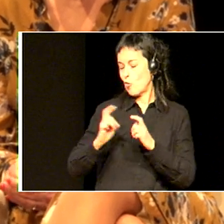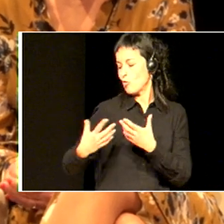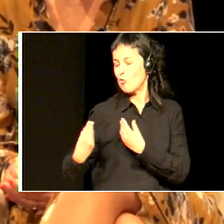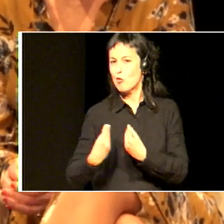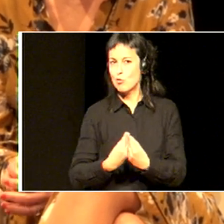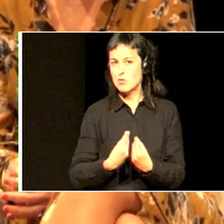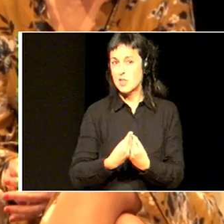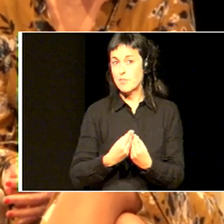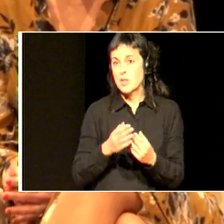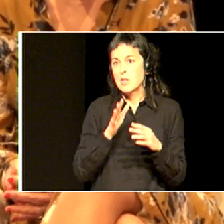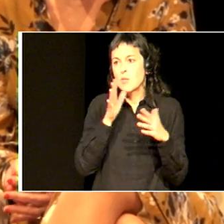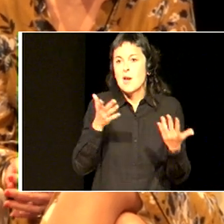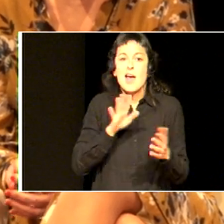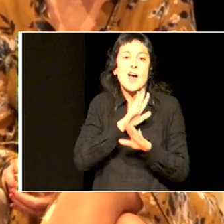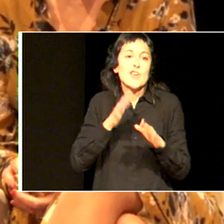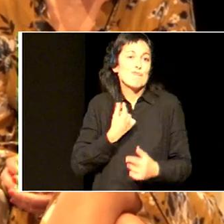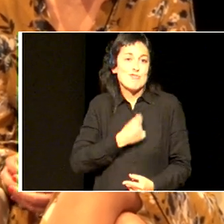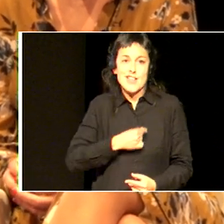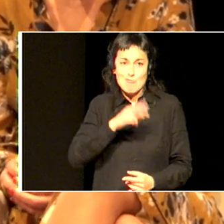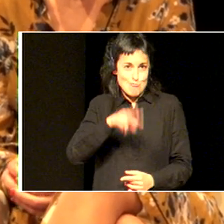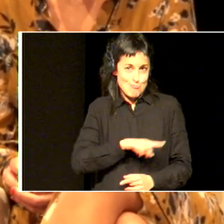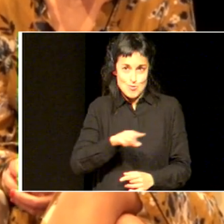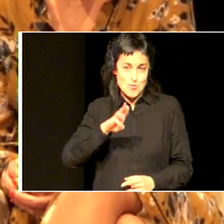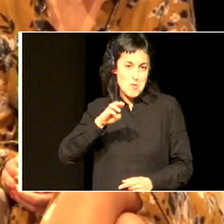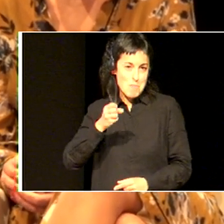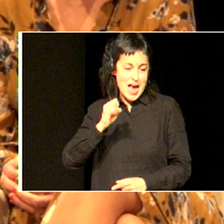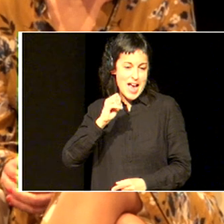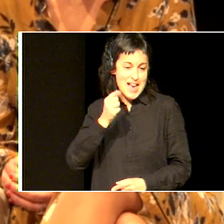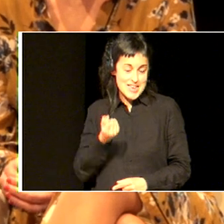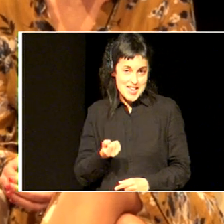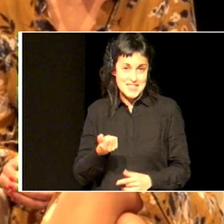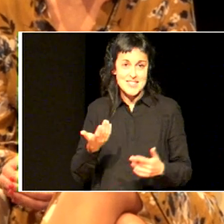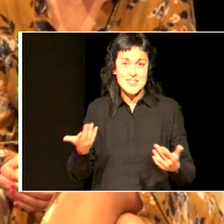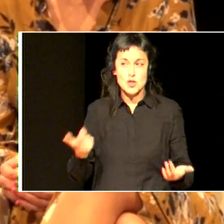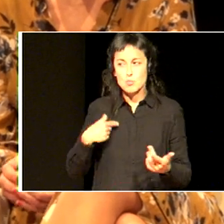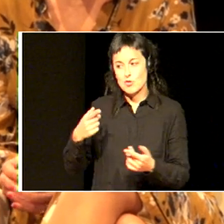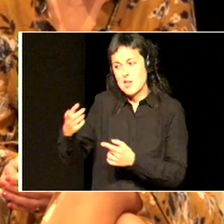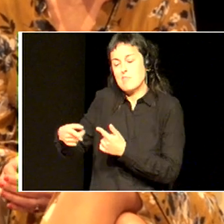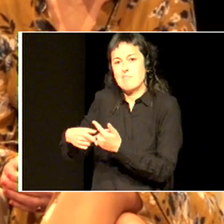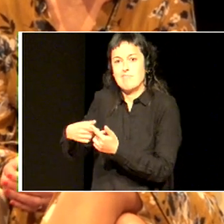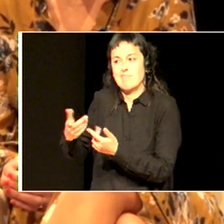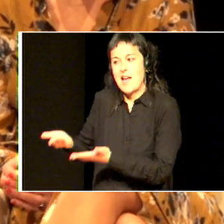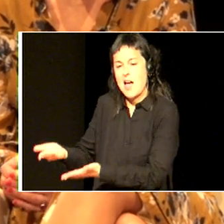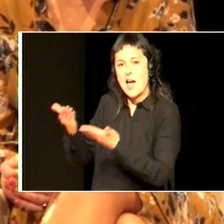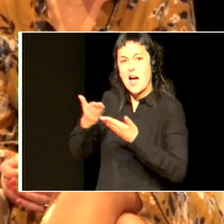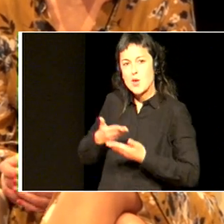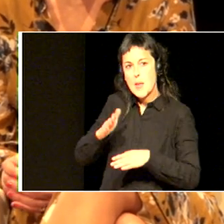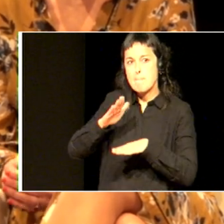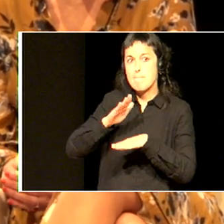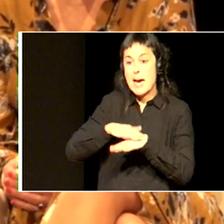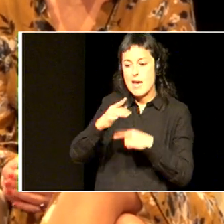ba, guazkenean, ba, paia gara, eta nik uste dut, ijituen euren artean, ba, bueno, laguntzen gaitzue asko, familia